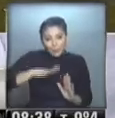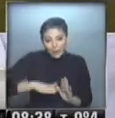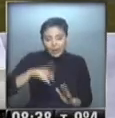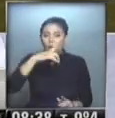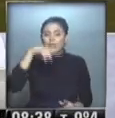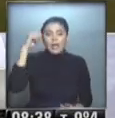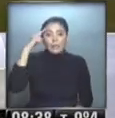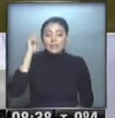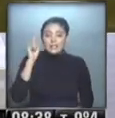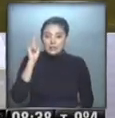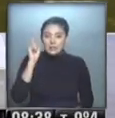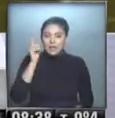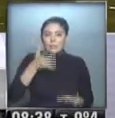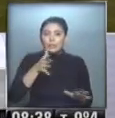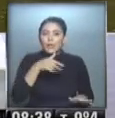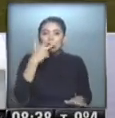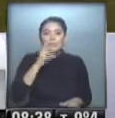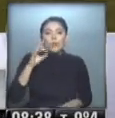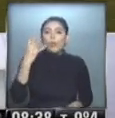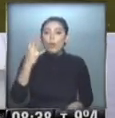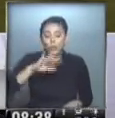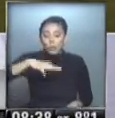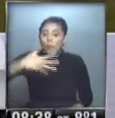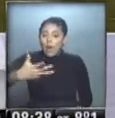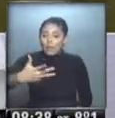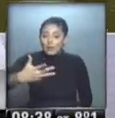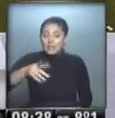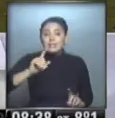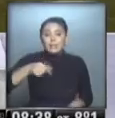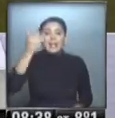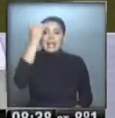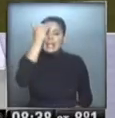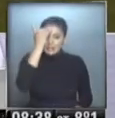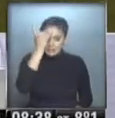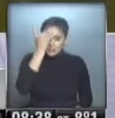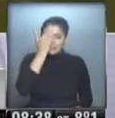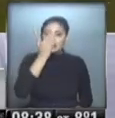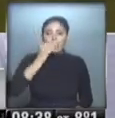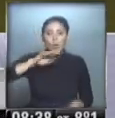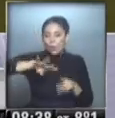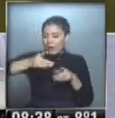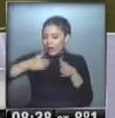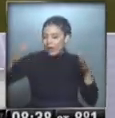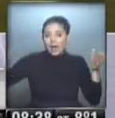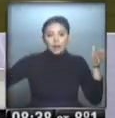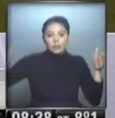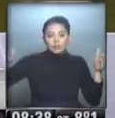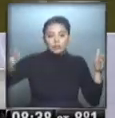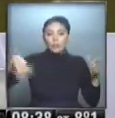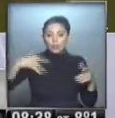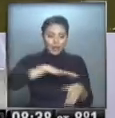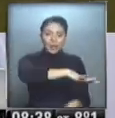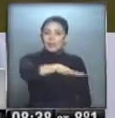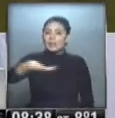son unas tres o cuatro cuadras de largo y unas quince de ancho y queda a los